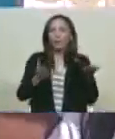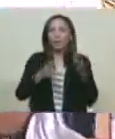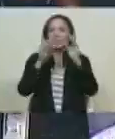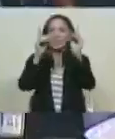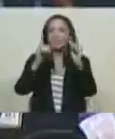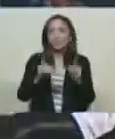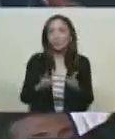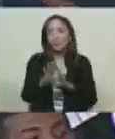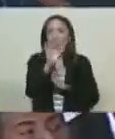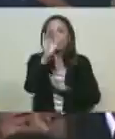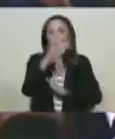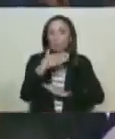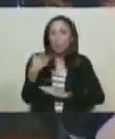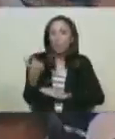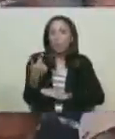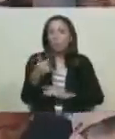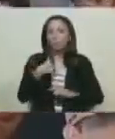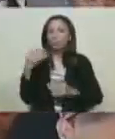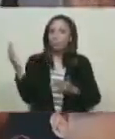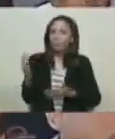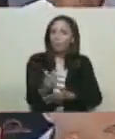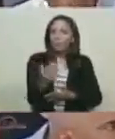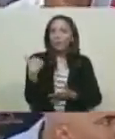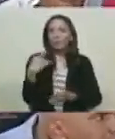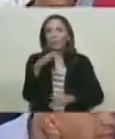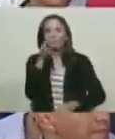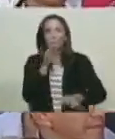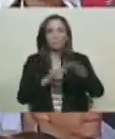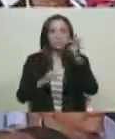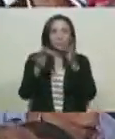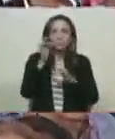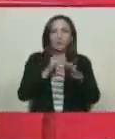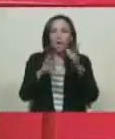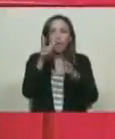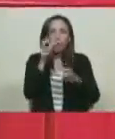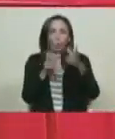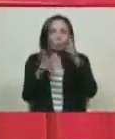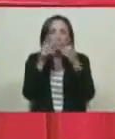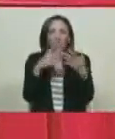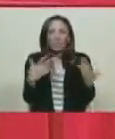futuro. Vine a alimentarme de las propuestas,